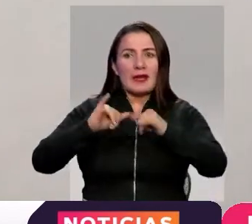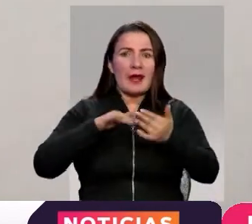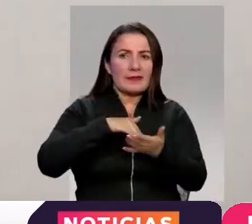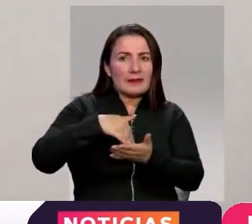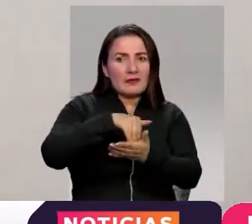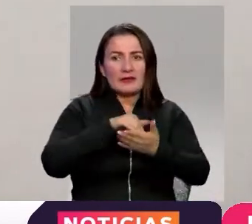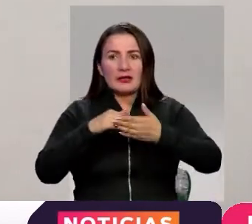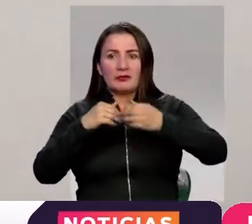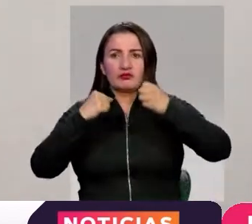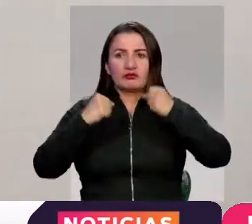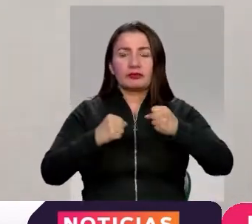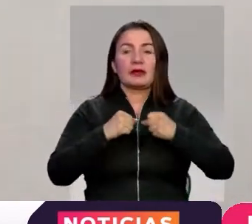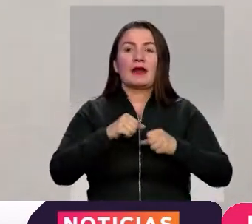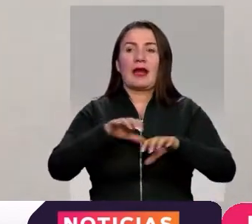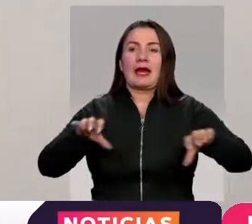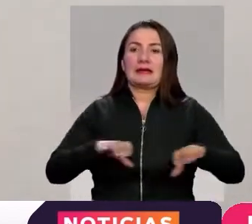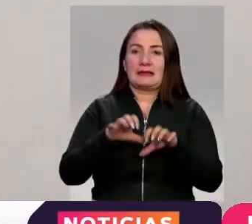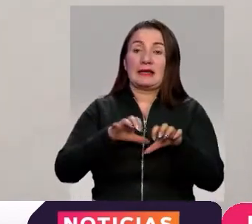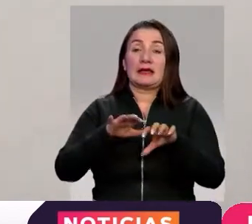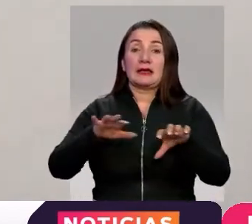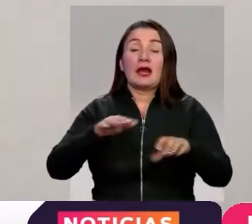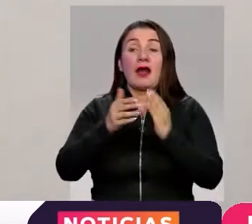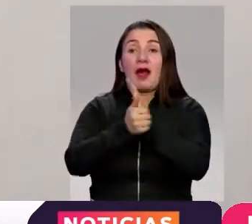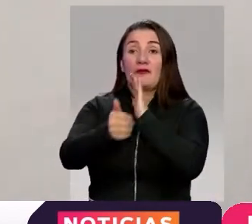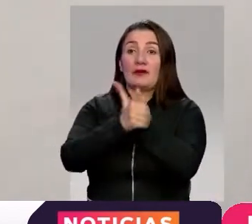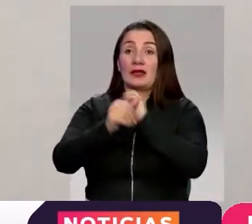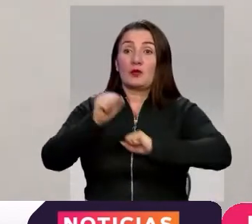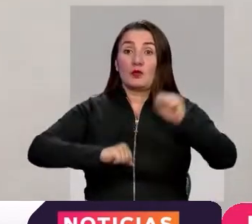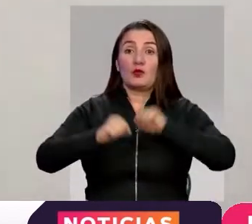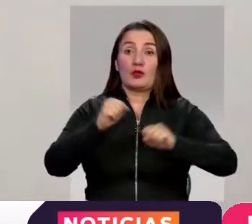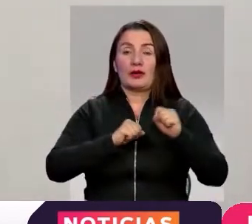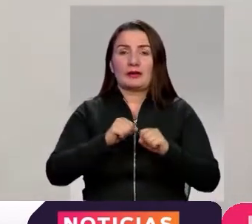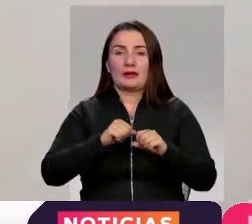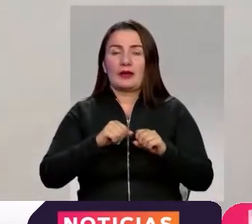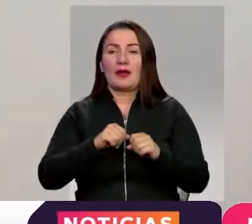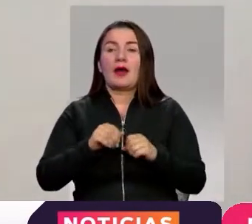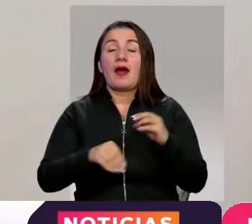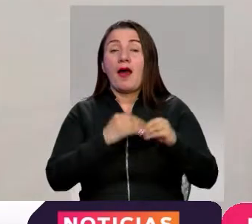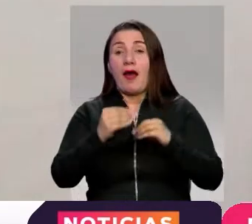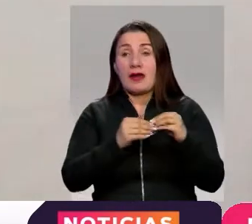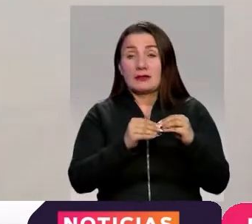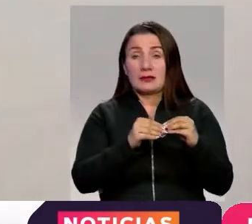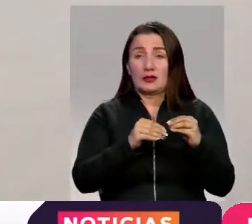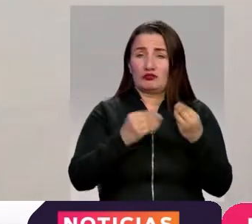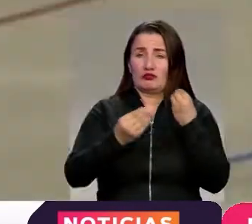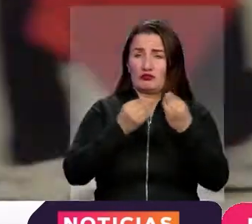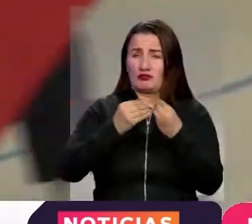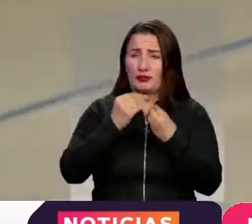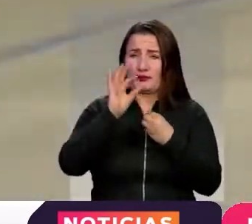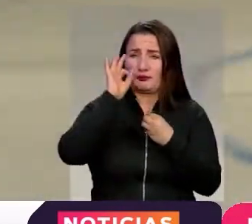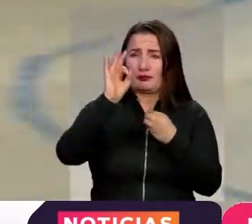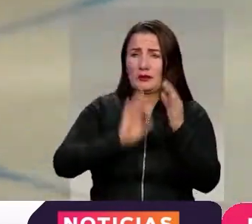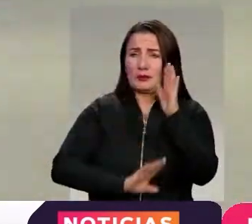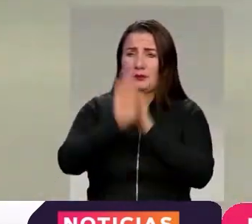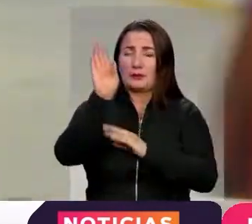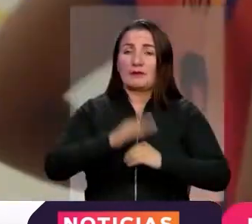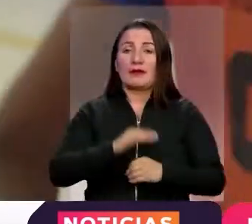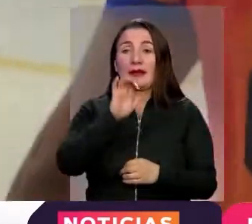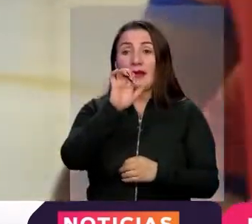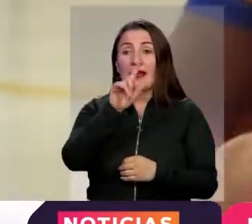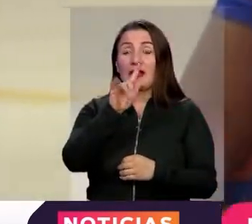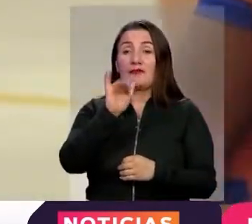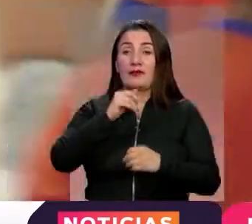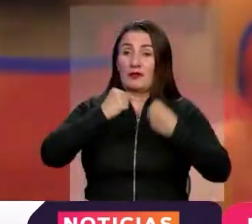y las falencias y a la vez sus habilidades, podemos sacarle provecho a eso para sacar el partido adelante. EFA recurrirá